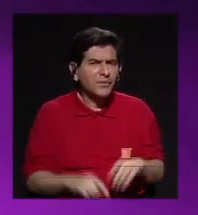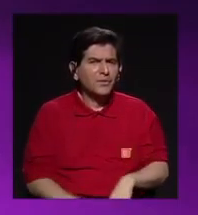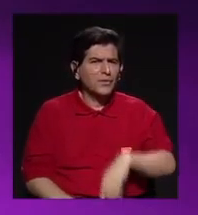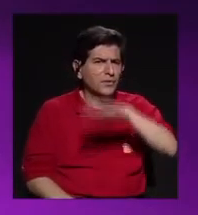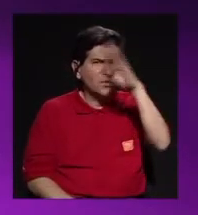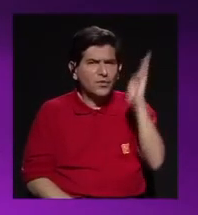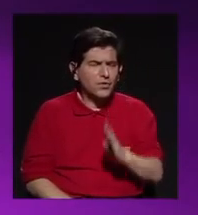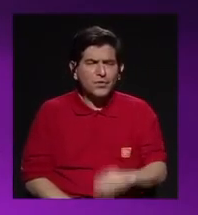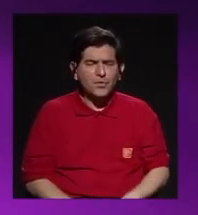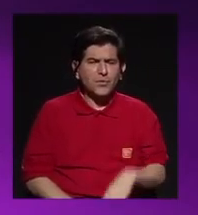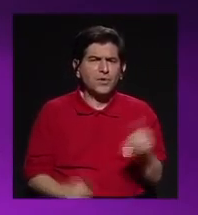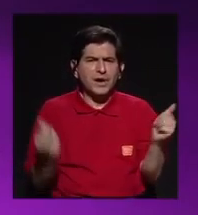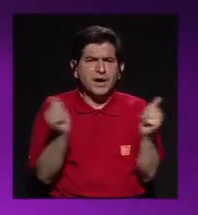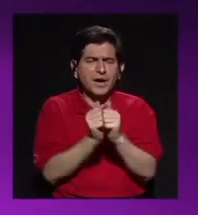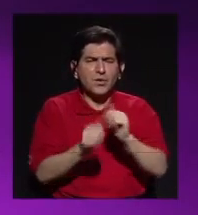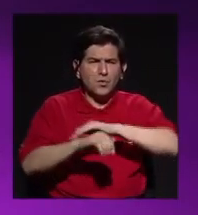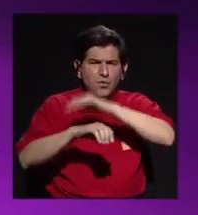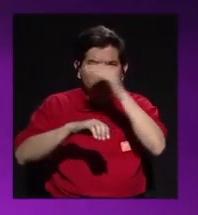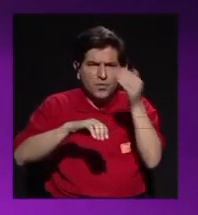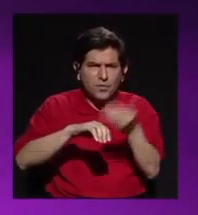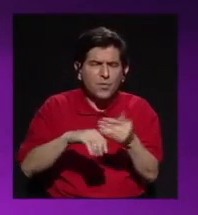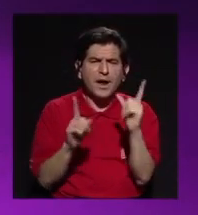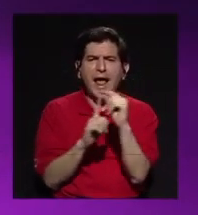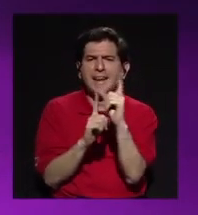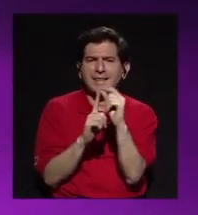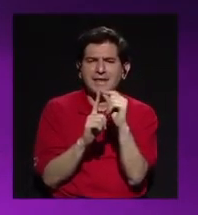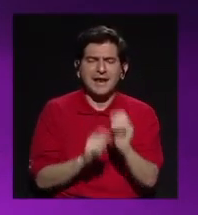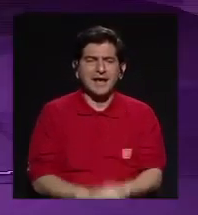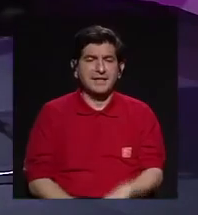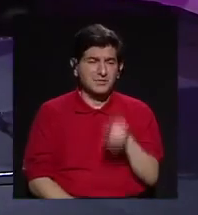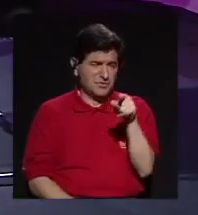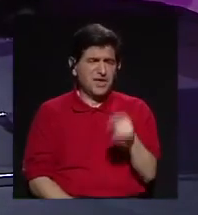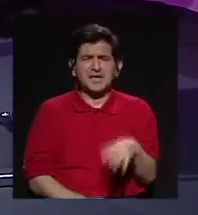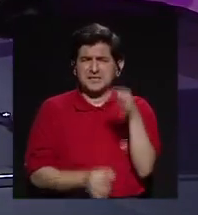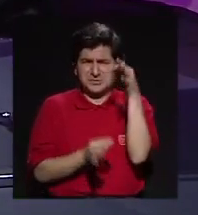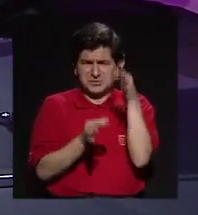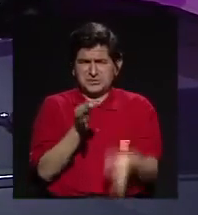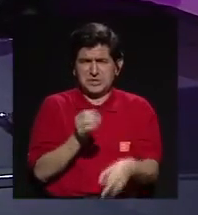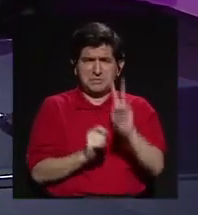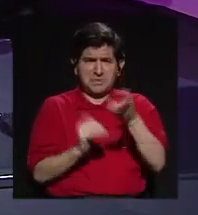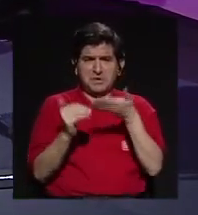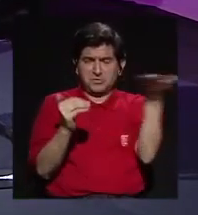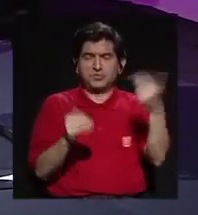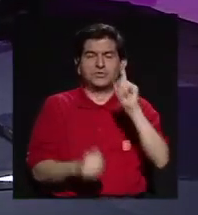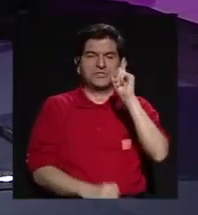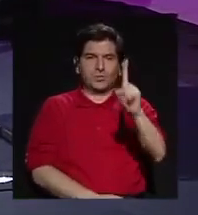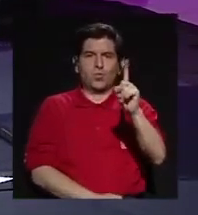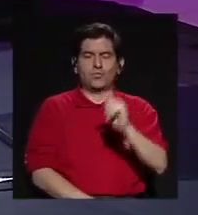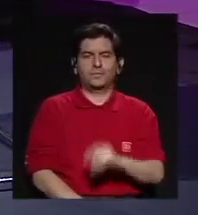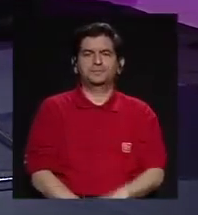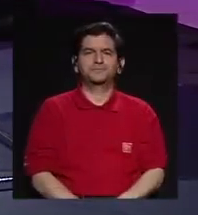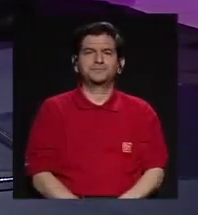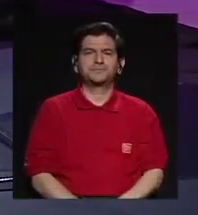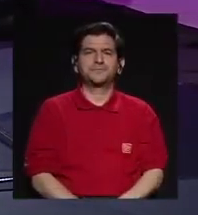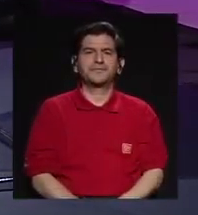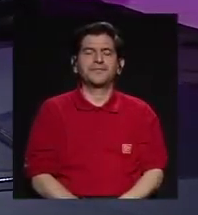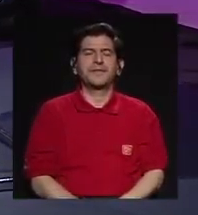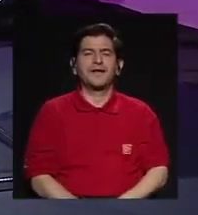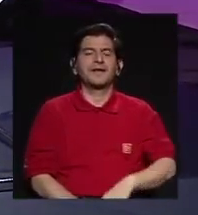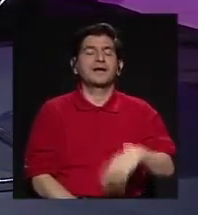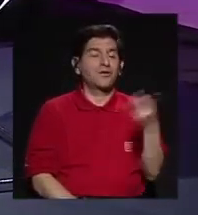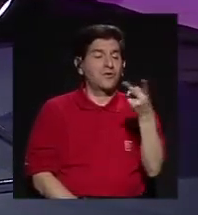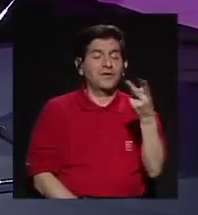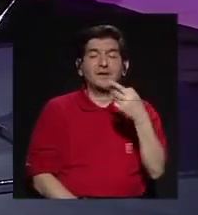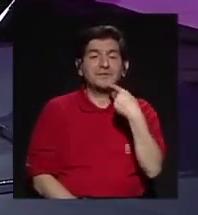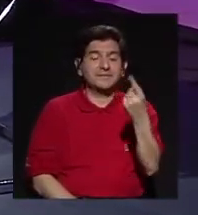procrear con vientres de alquiler. Ok, yo quiero decir algo sobre eso muy brevemente. Dos cosas. Número uno, con lo que dicen Larisa y Gina,